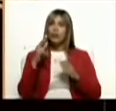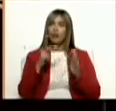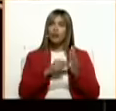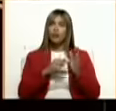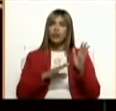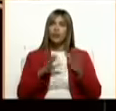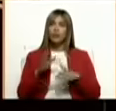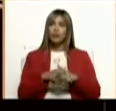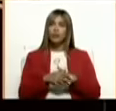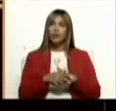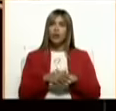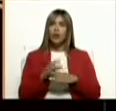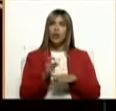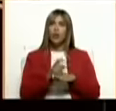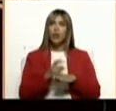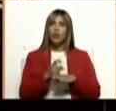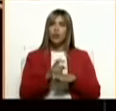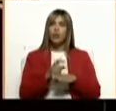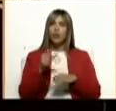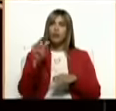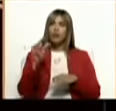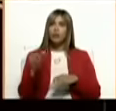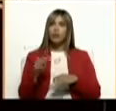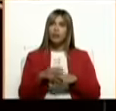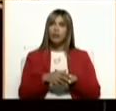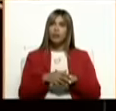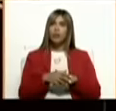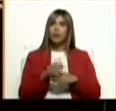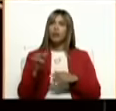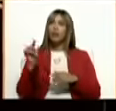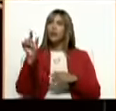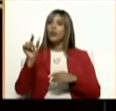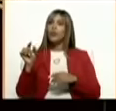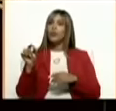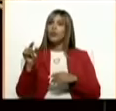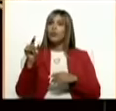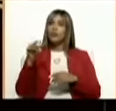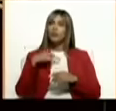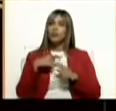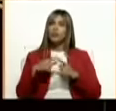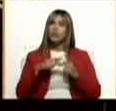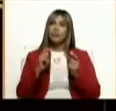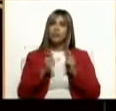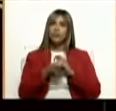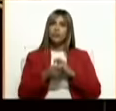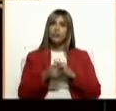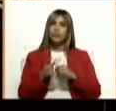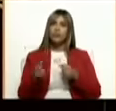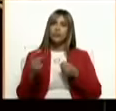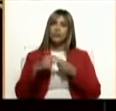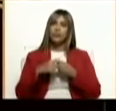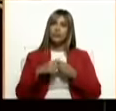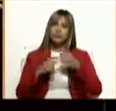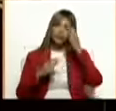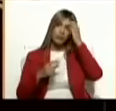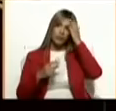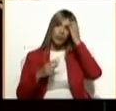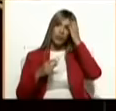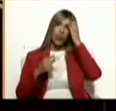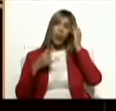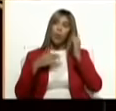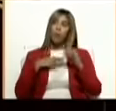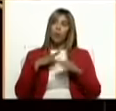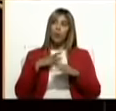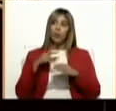2015, el gobierno de Guyana deja de ser gobierno de Guyana y se convierte en una filial de una transnacional